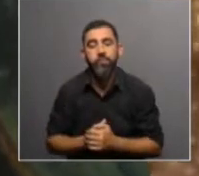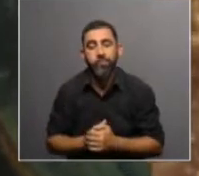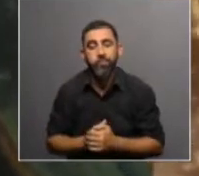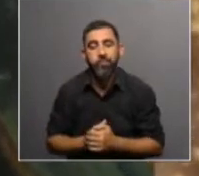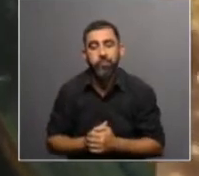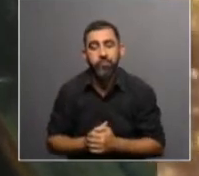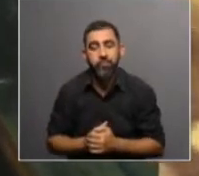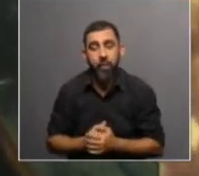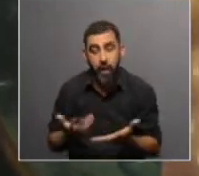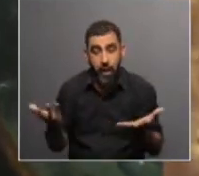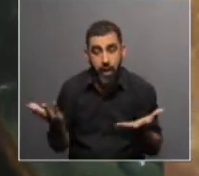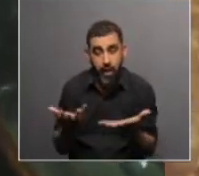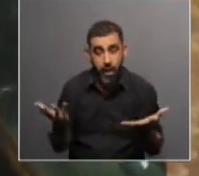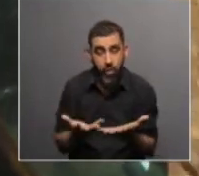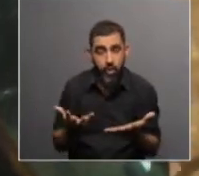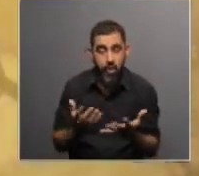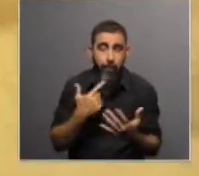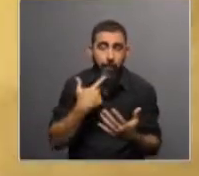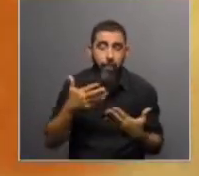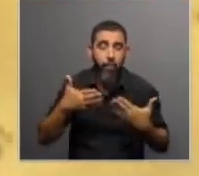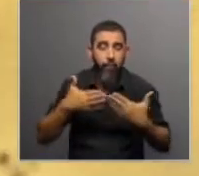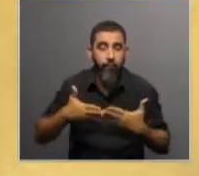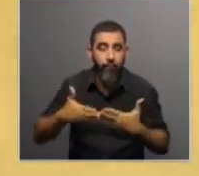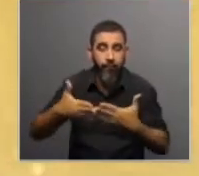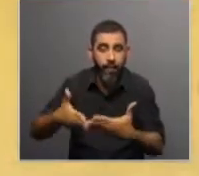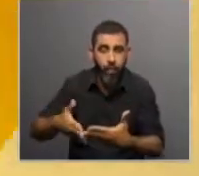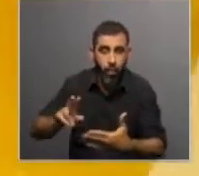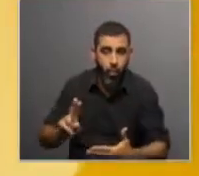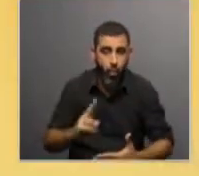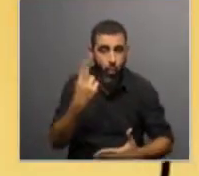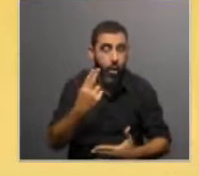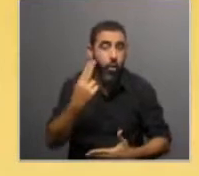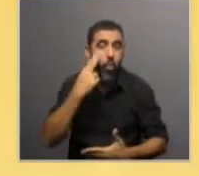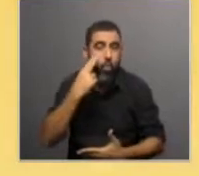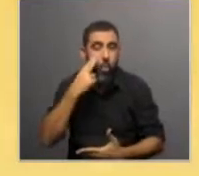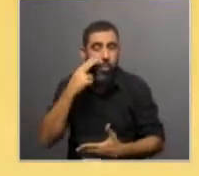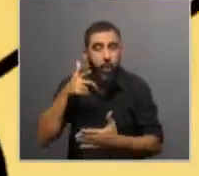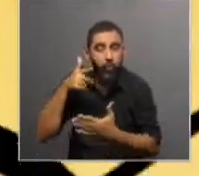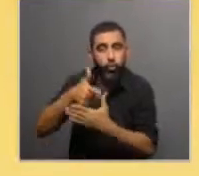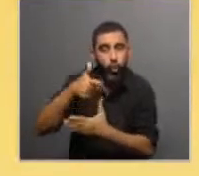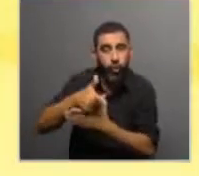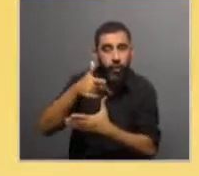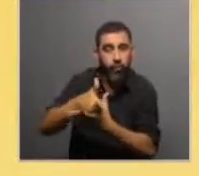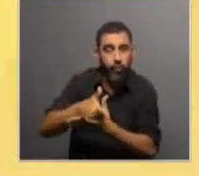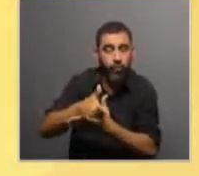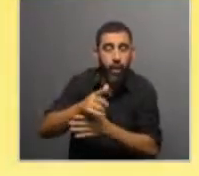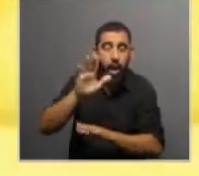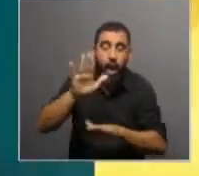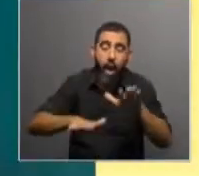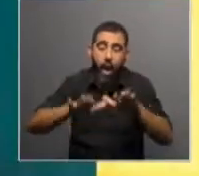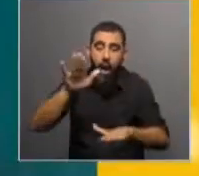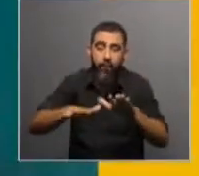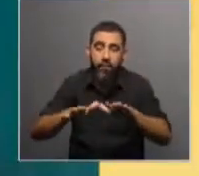sea, actualmente un barco que venga a Uruguay y tenga problemas de soldadura, a veces se tiene